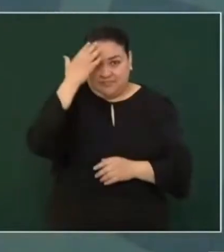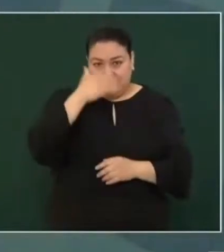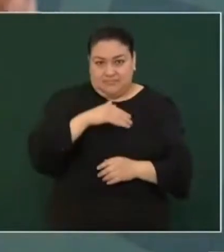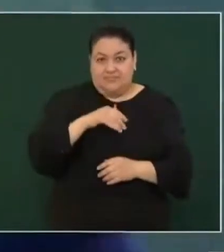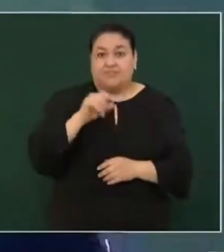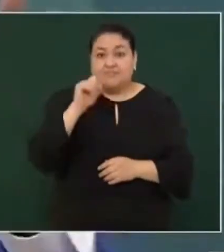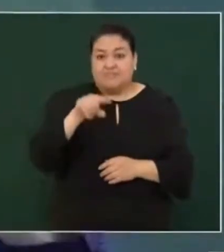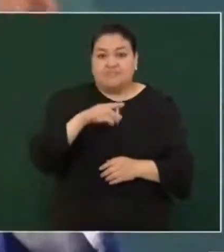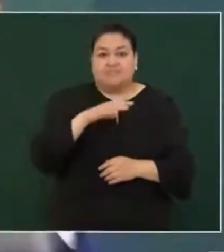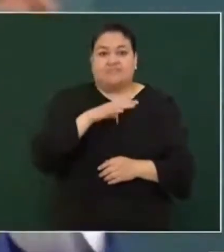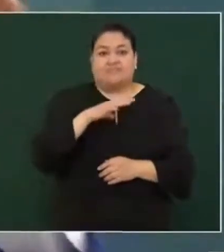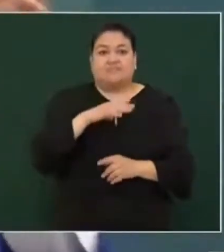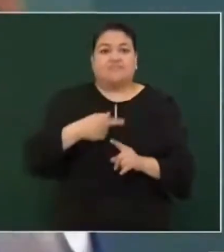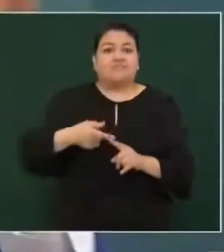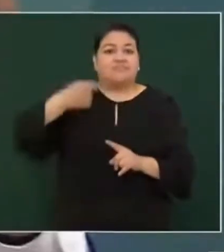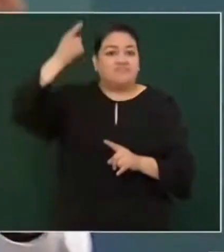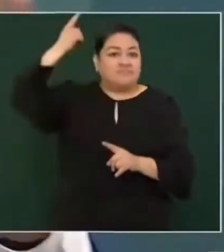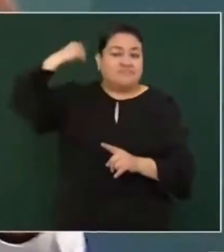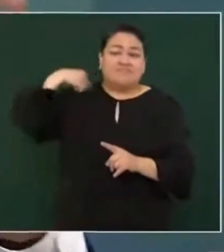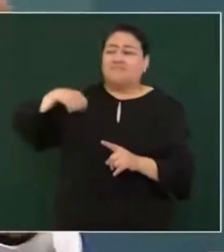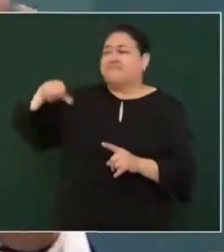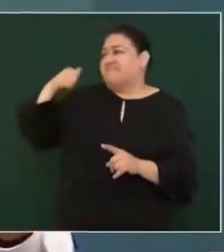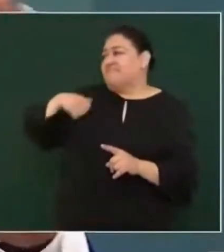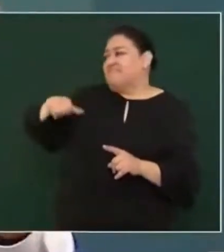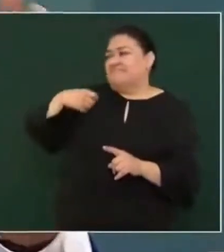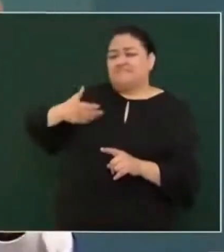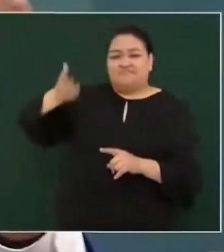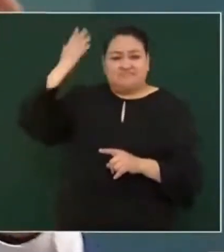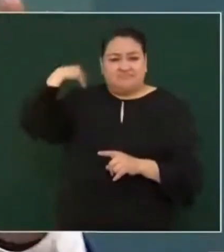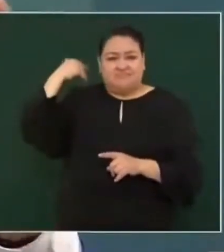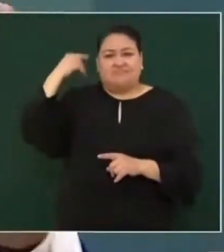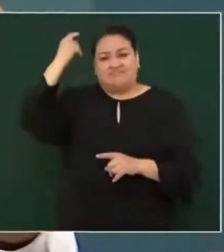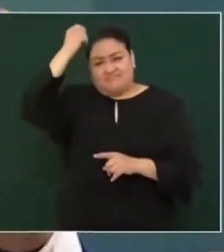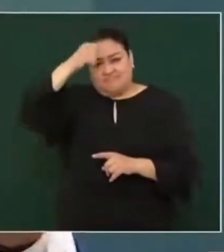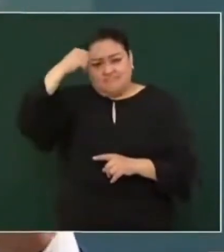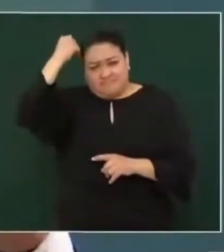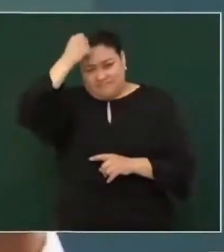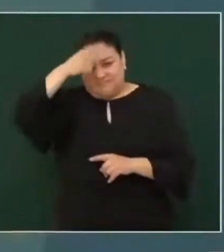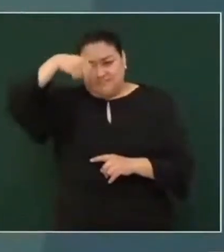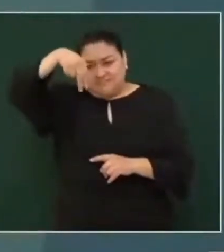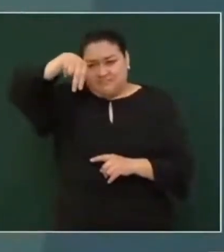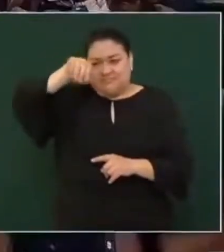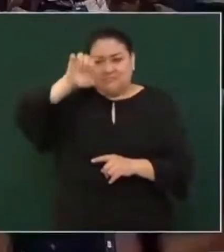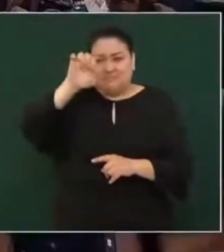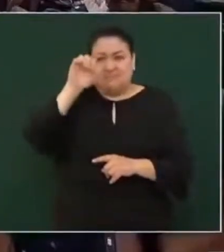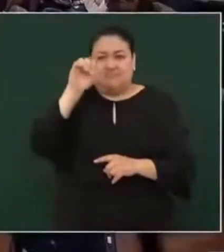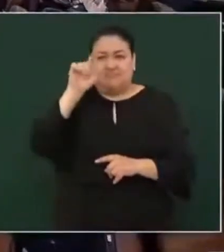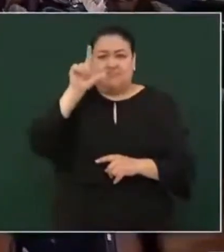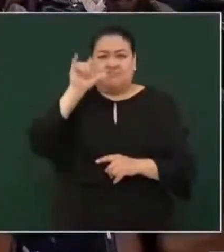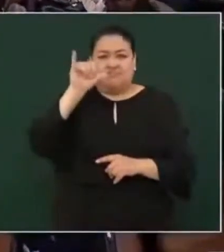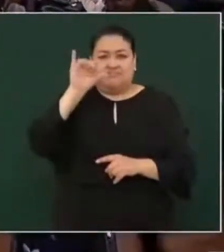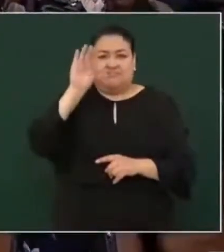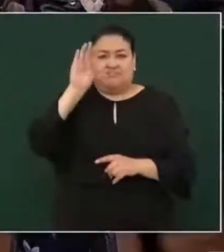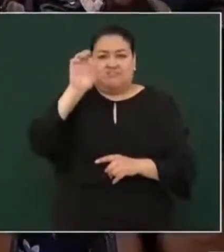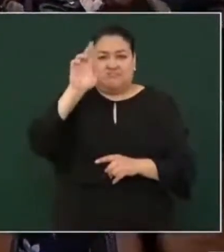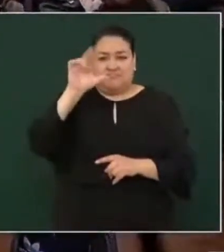operan. Esto desde el periodo neoliberal se empezó a extender.